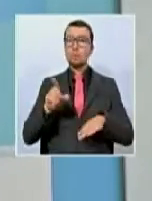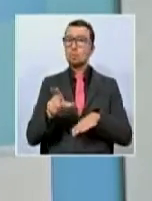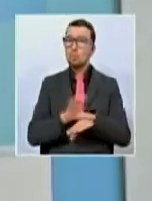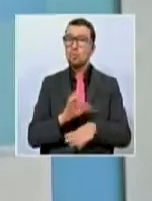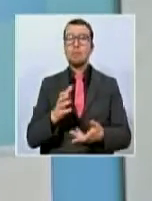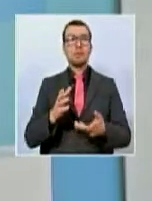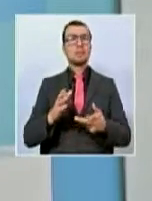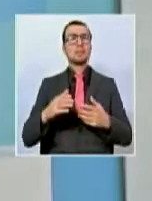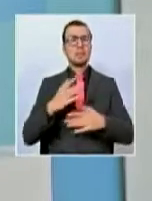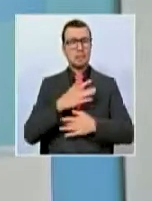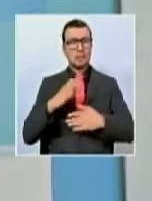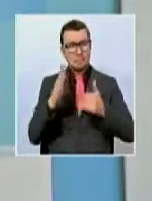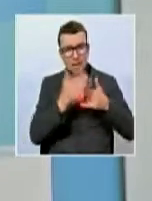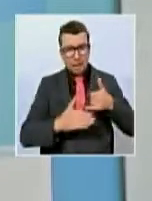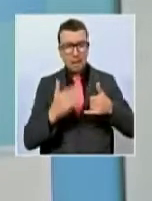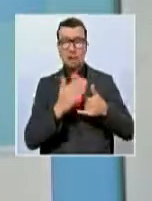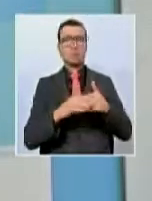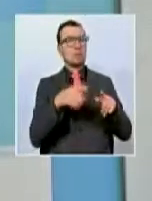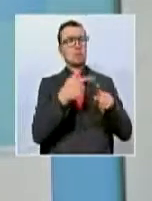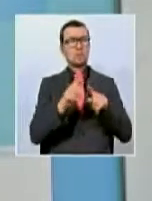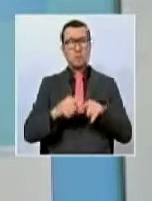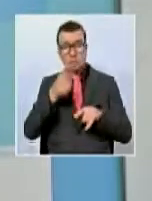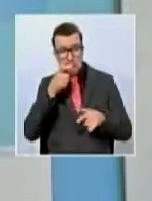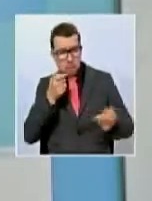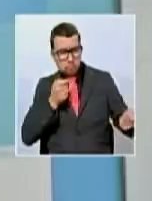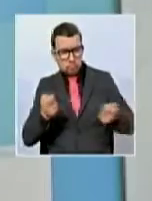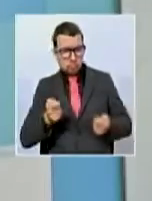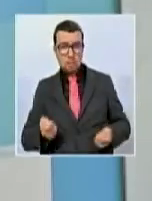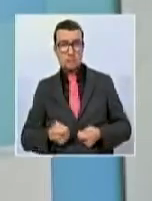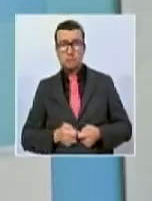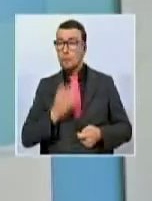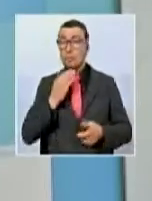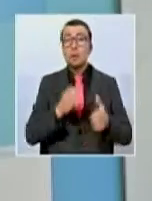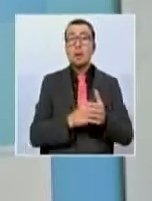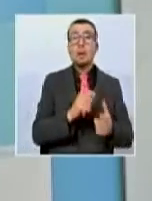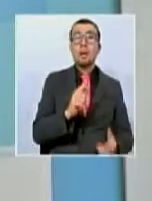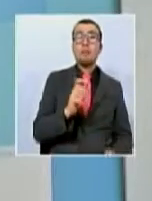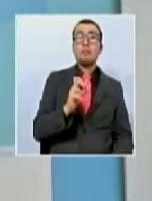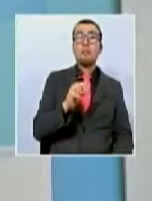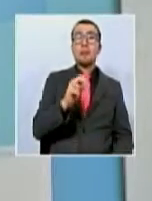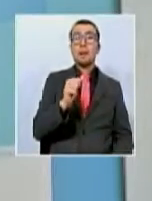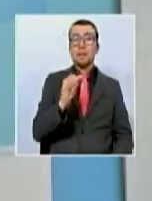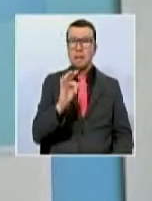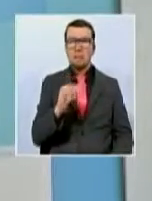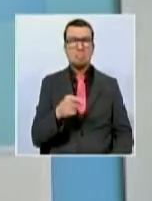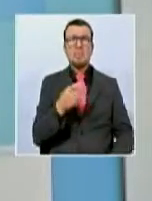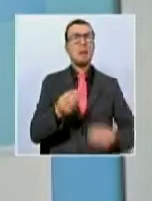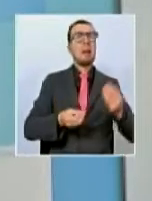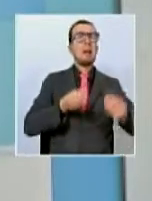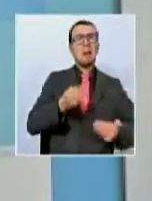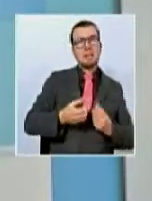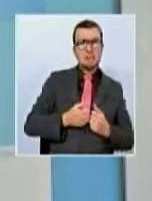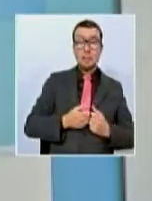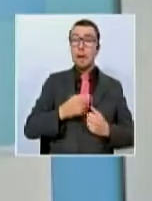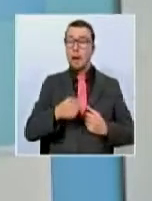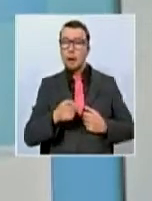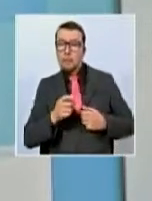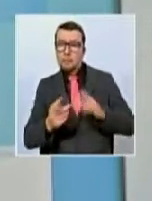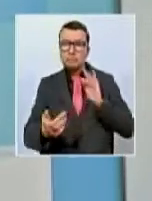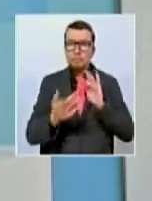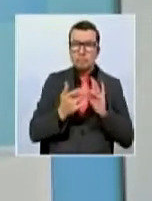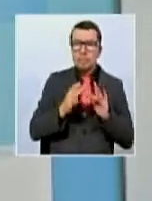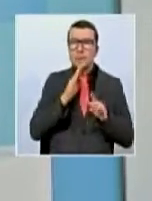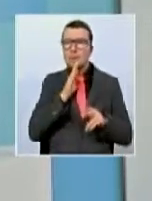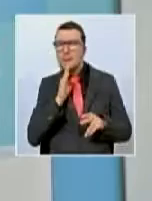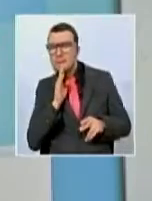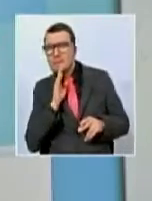el Ministerio de Salud son los competentes de revisar esto. FENAT lo que está haciendo es, con los laboratorios, trabajando en la identificación